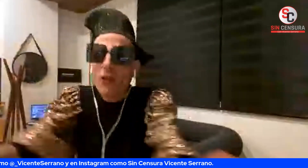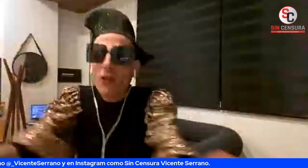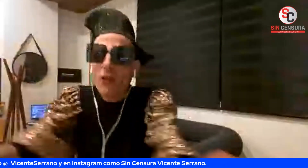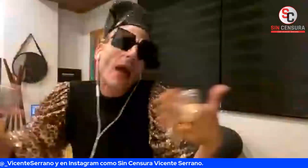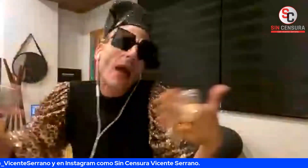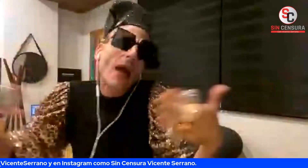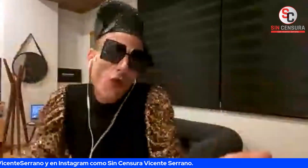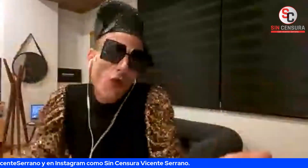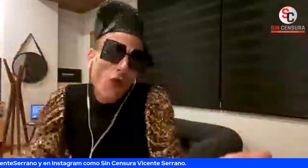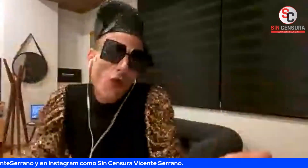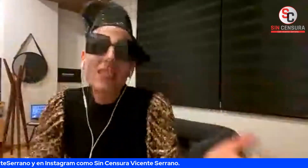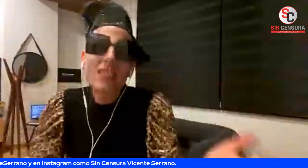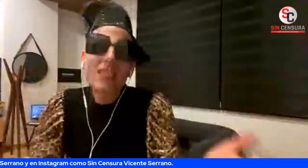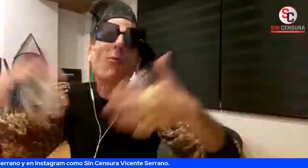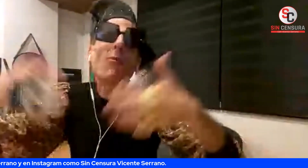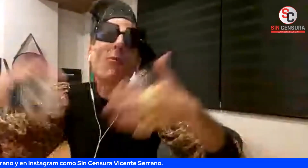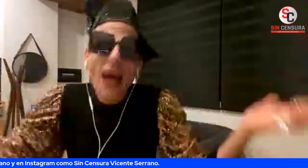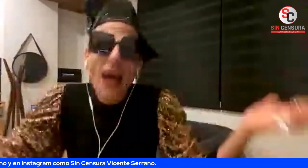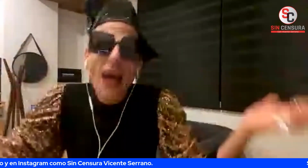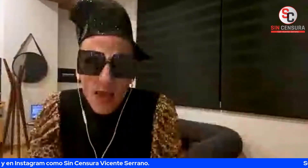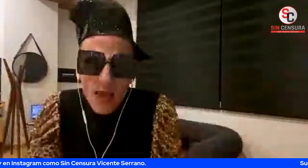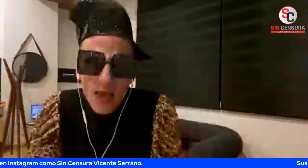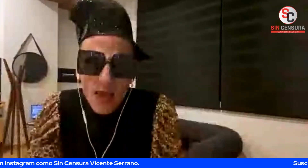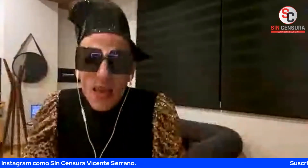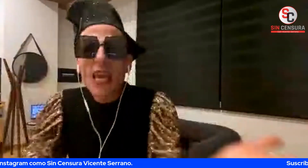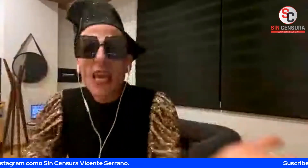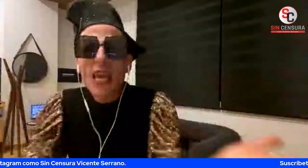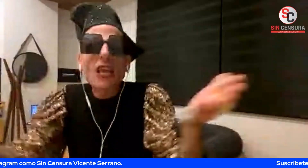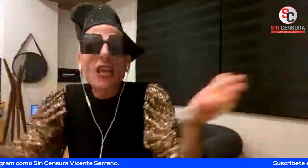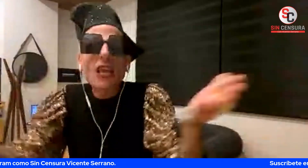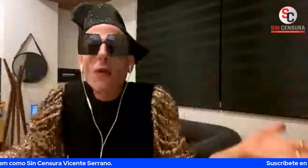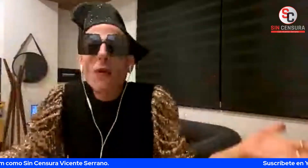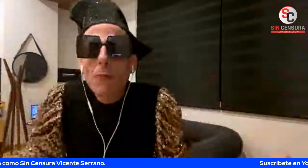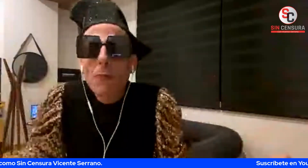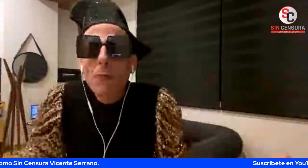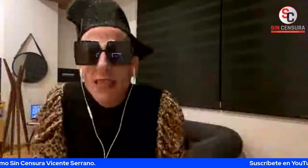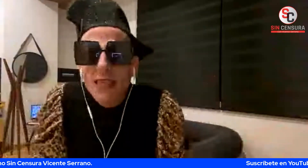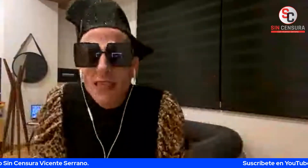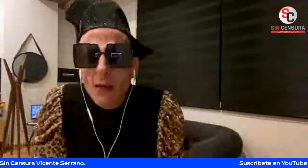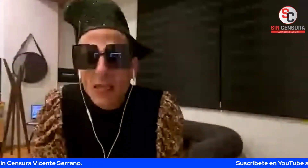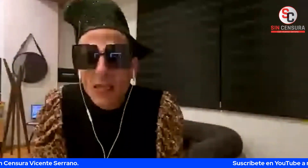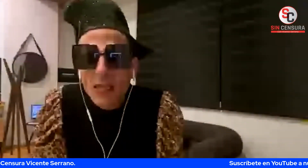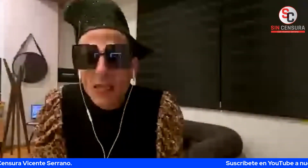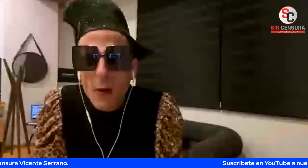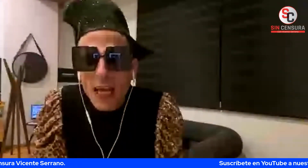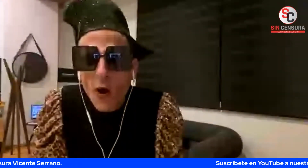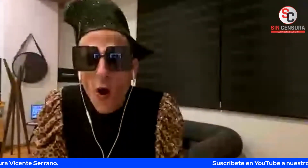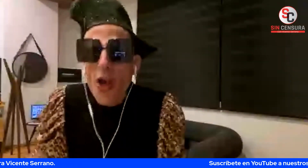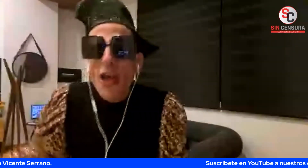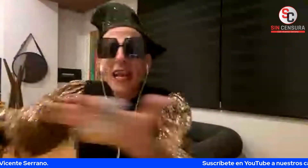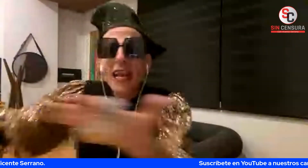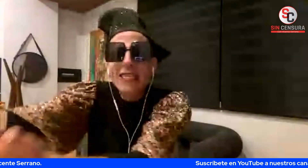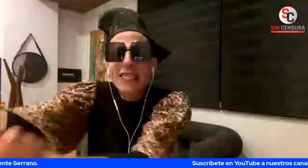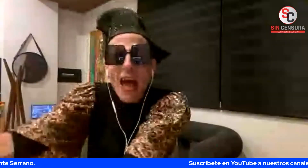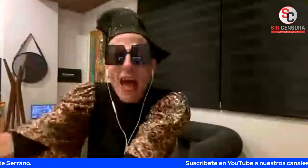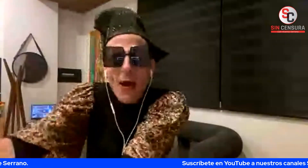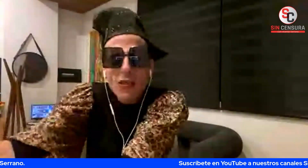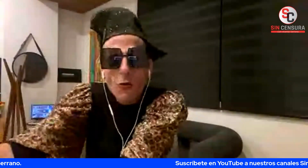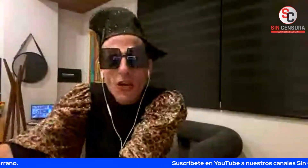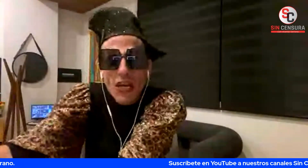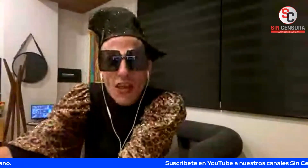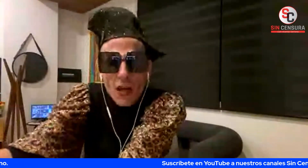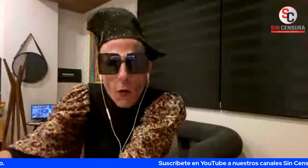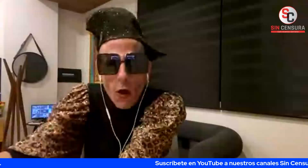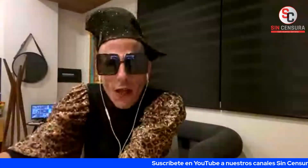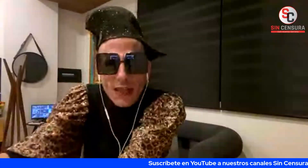fracasada, porque nunca pudo, ni siquiera pudo llegar ahí, y no tiene ninguna experiencia en el servicio público, y en el Senado ha